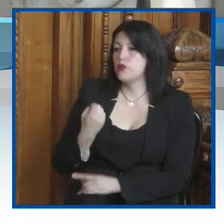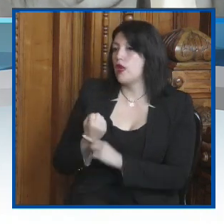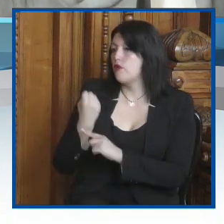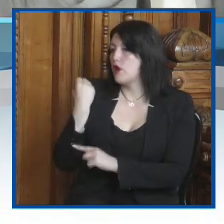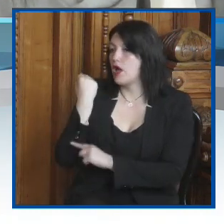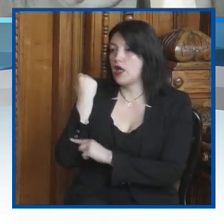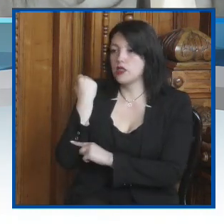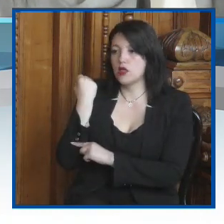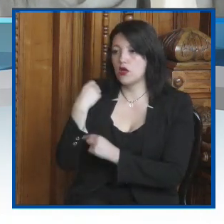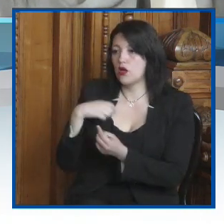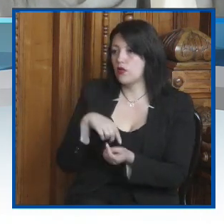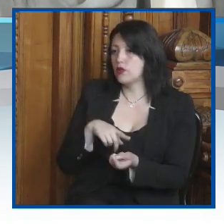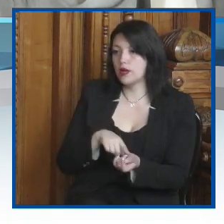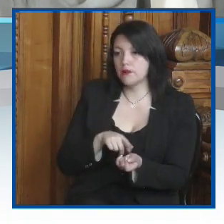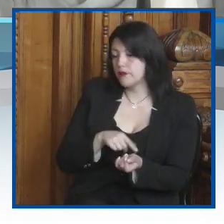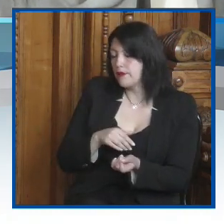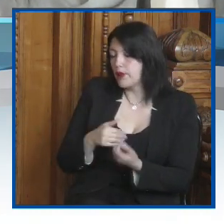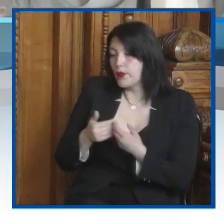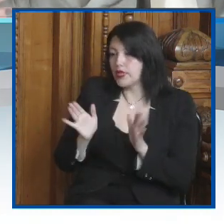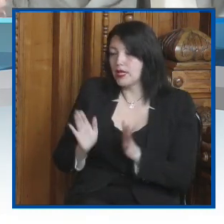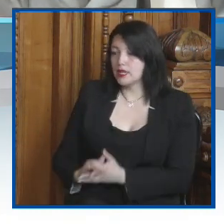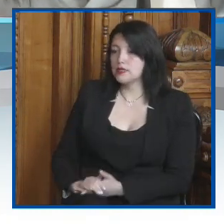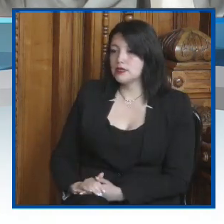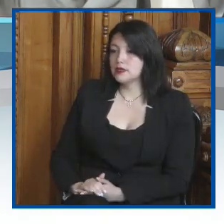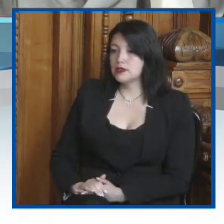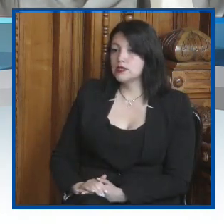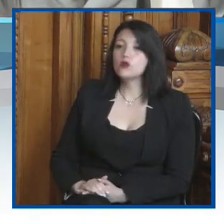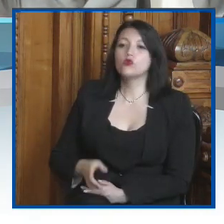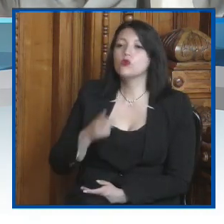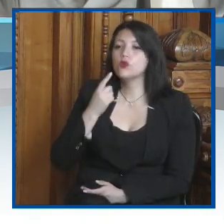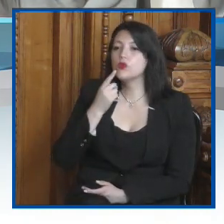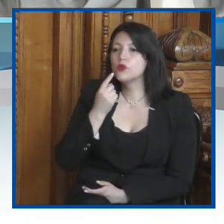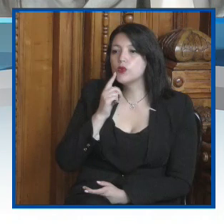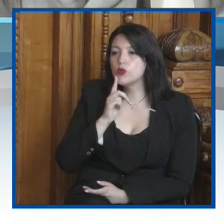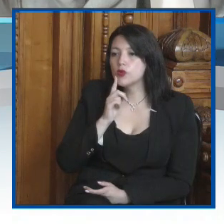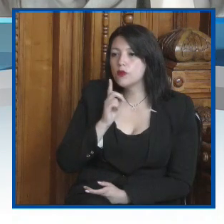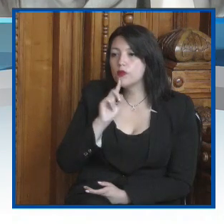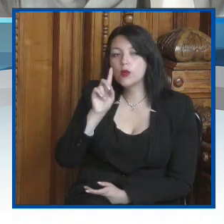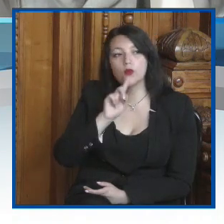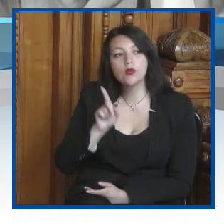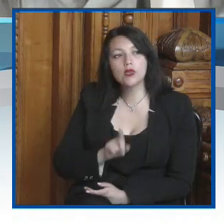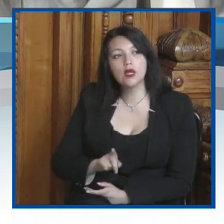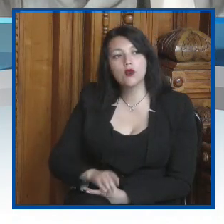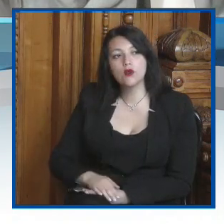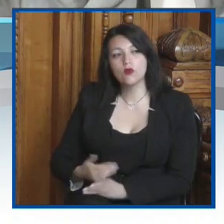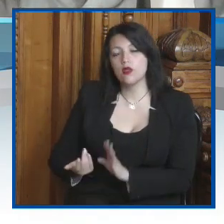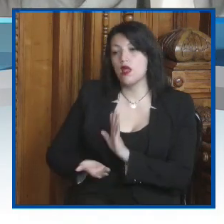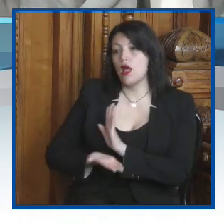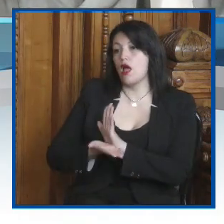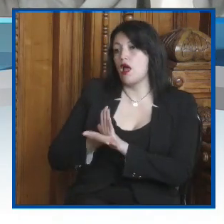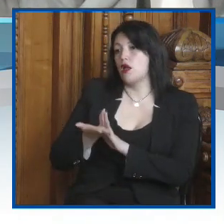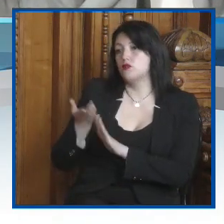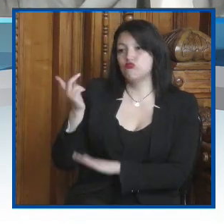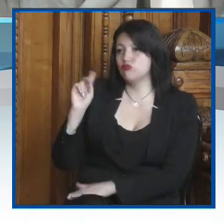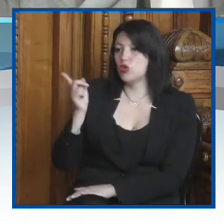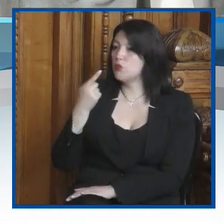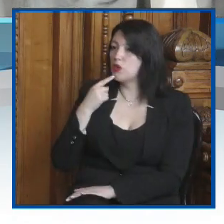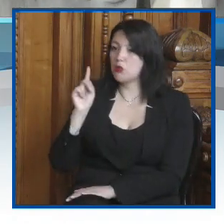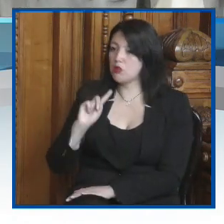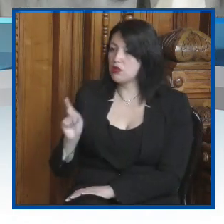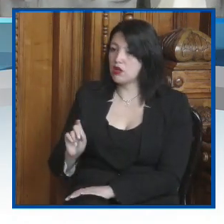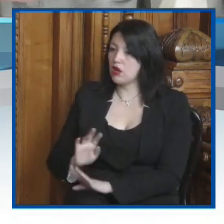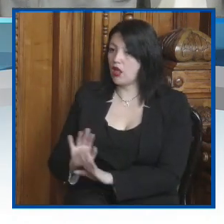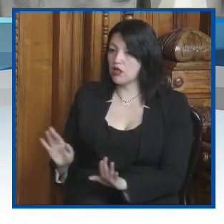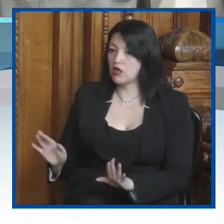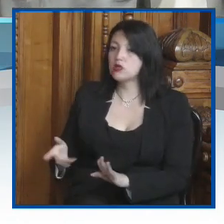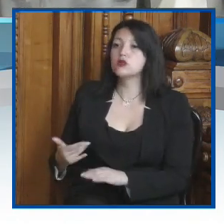un amigo, a quien fuera. Entonces, si tuvo que consultarlo, y bueno, nos da un alto índice de que no tuvo que consultarlo, con lo cual